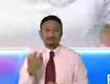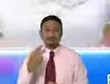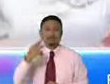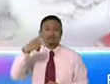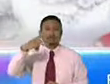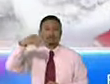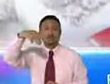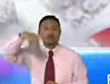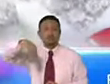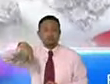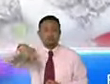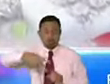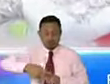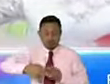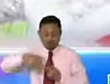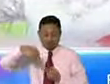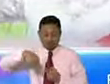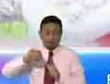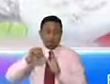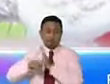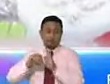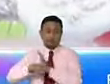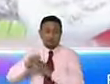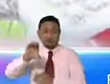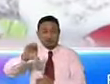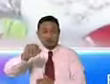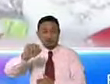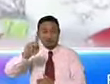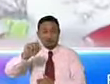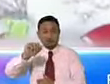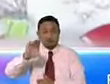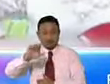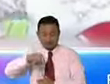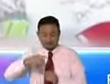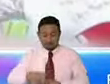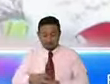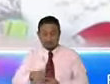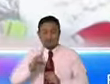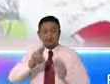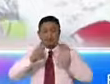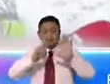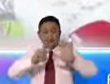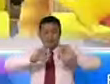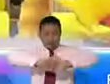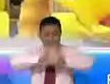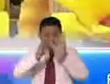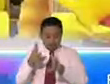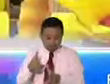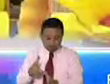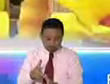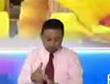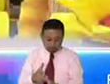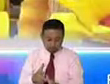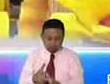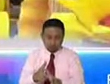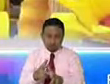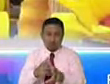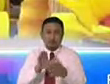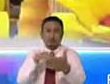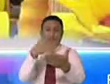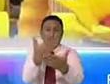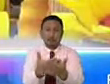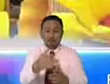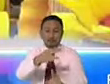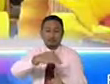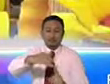se inicia aquí desde las bodegas de Capat, que salen los carros alegóricos a las 7 de la mañana y llegan hasta el Parque